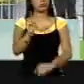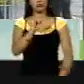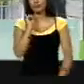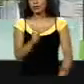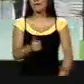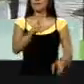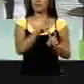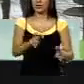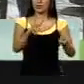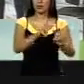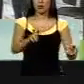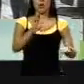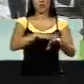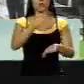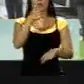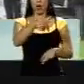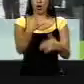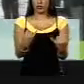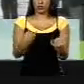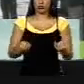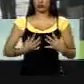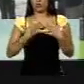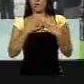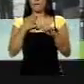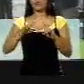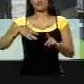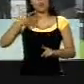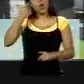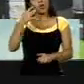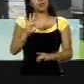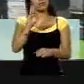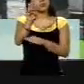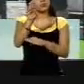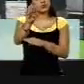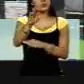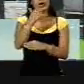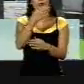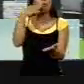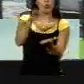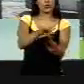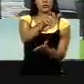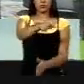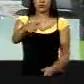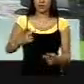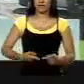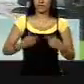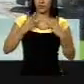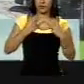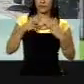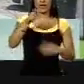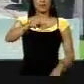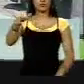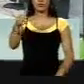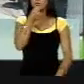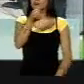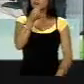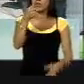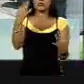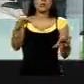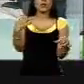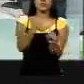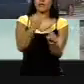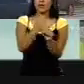hacen todas las sedes de Vive y como lo hace Vive, que permanentemente estamos en las comunidades, con los campesinos, con los obreros,